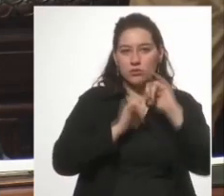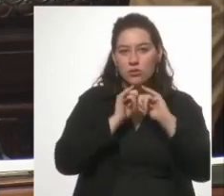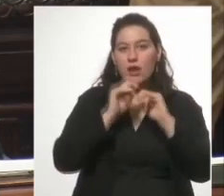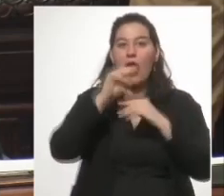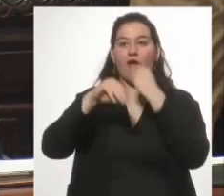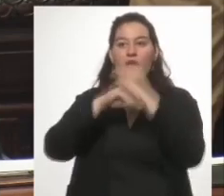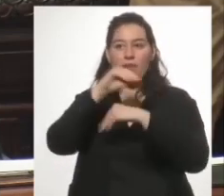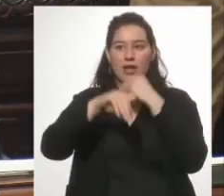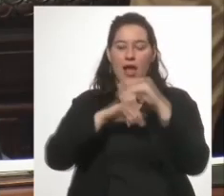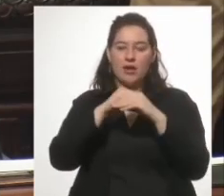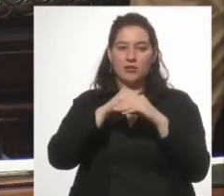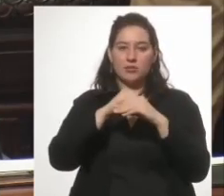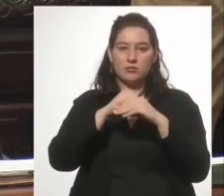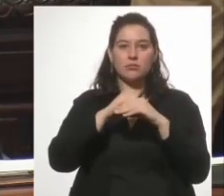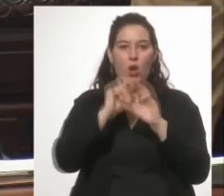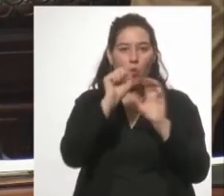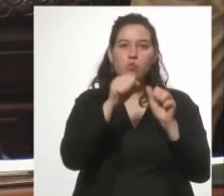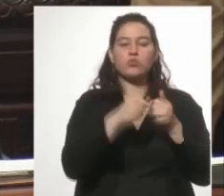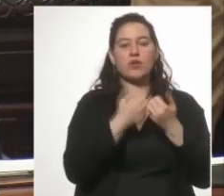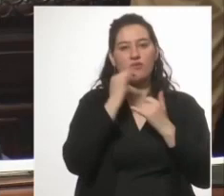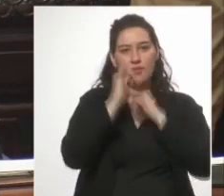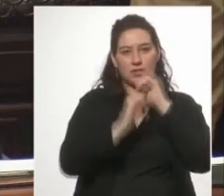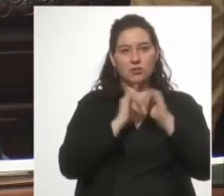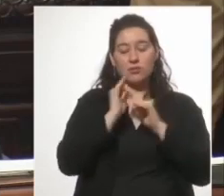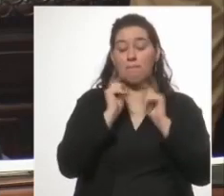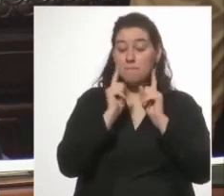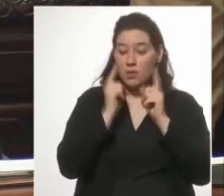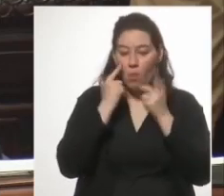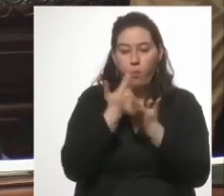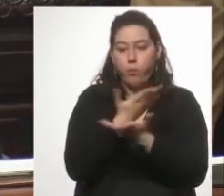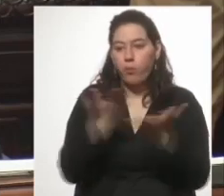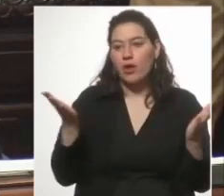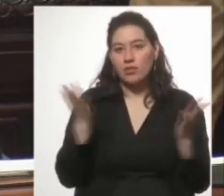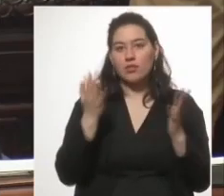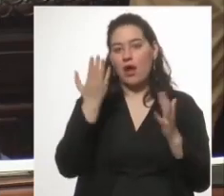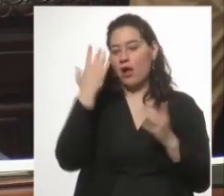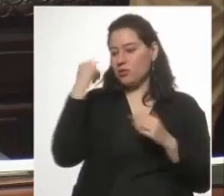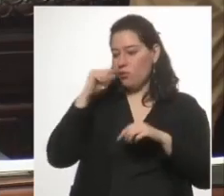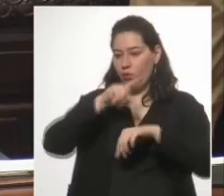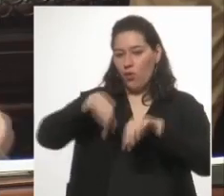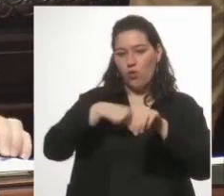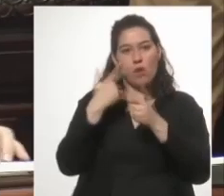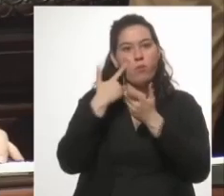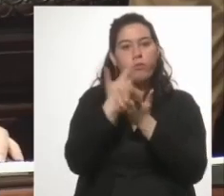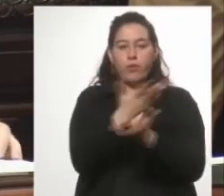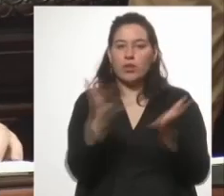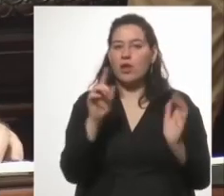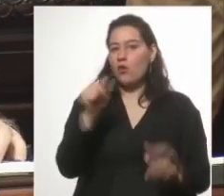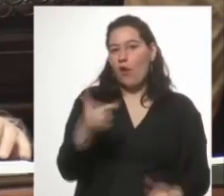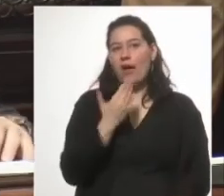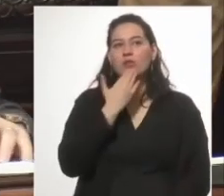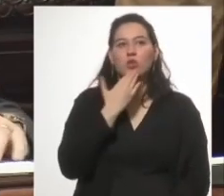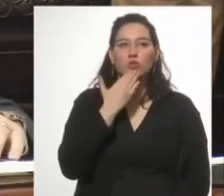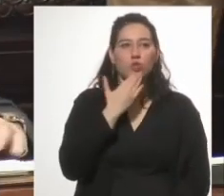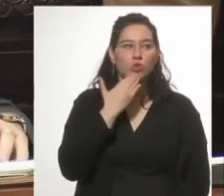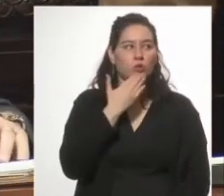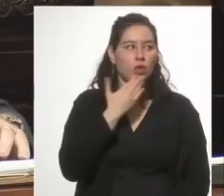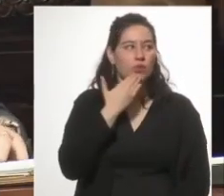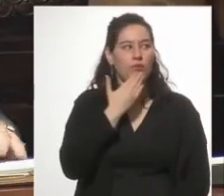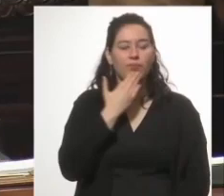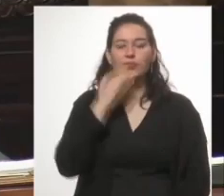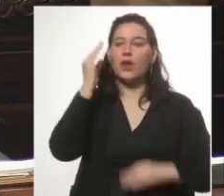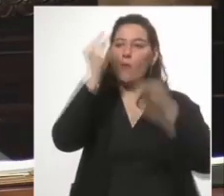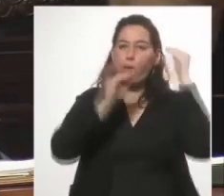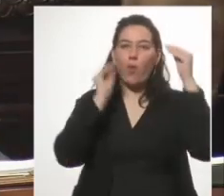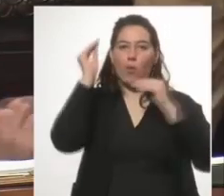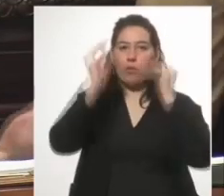los familiares. Dado lo que ha salido a la luz en las últimas horas, es indudable que las